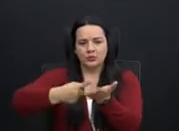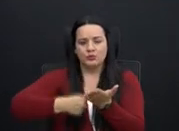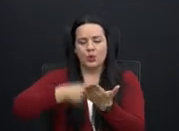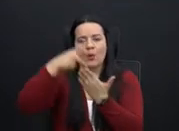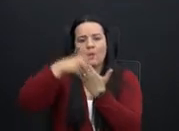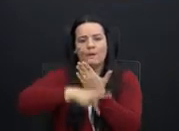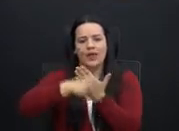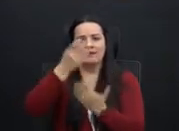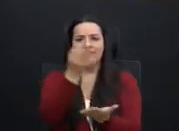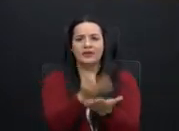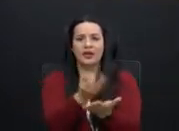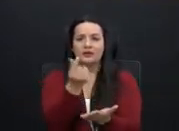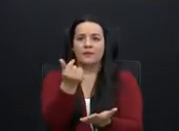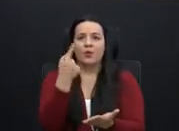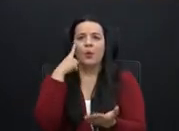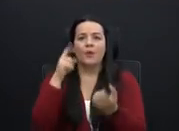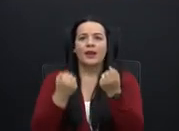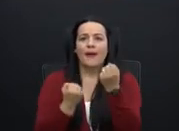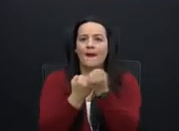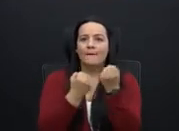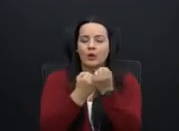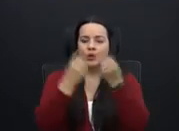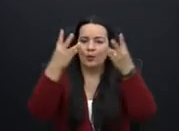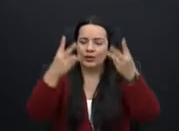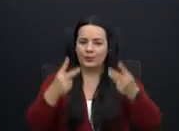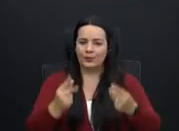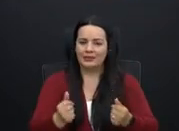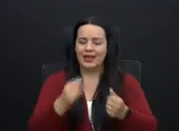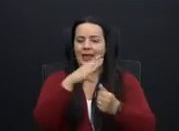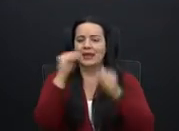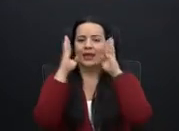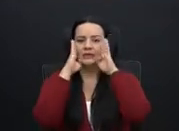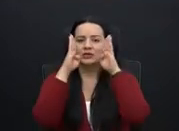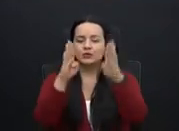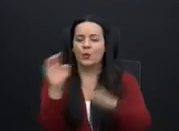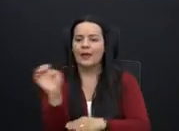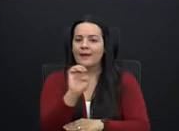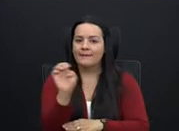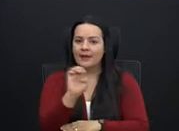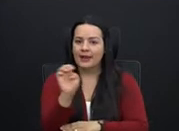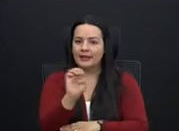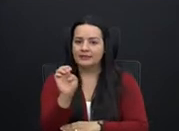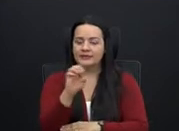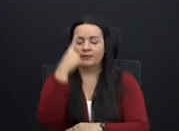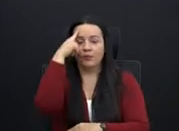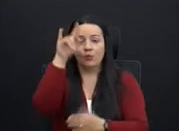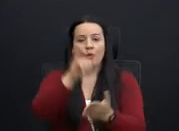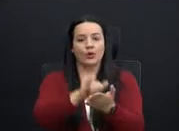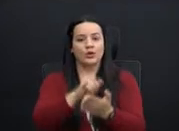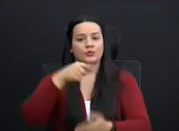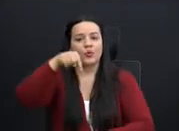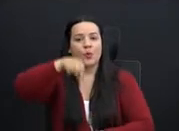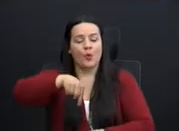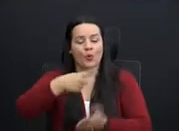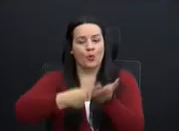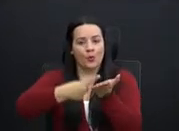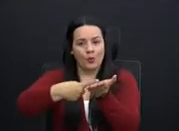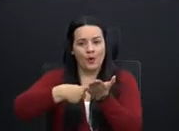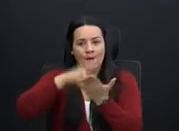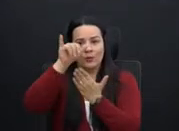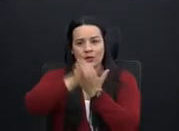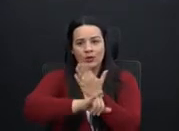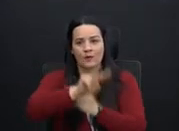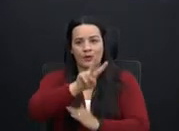de financiamiento para apoyo presupuestario y atención de la emergencia. Y es por esto que hoy nos encontramos discutiendo el